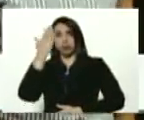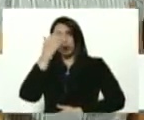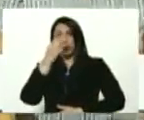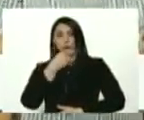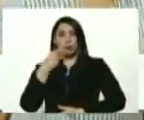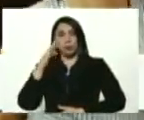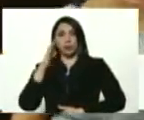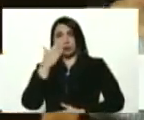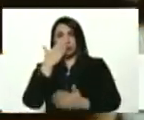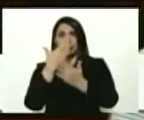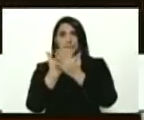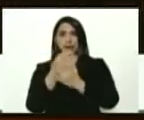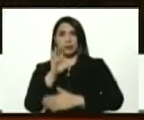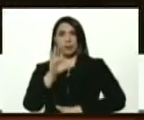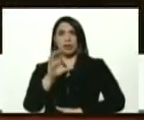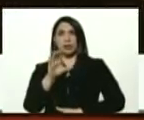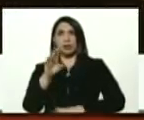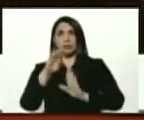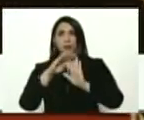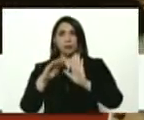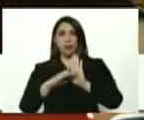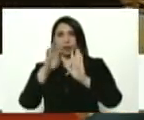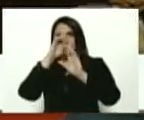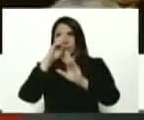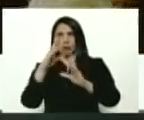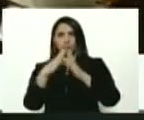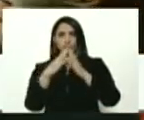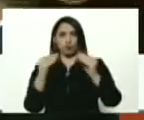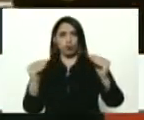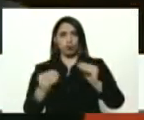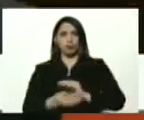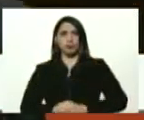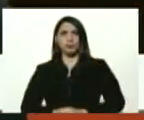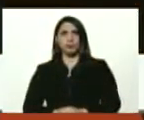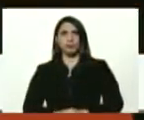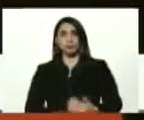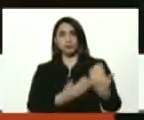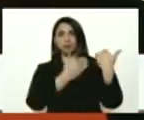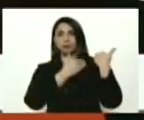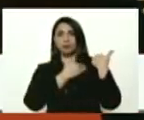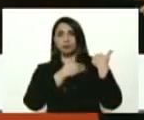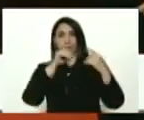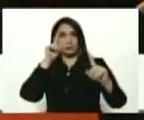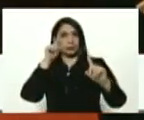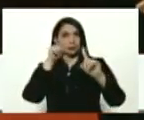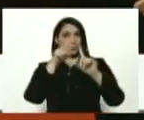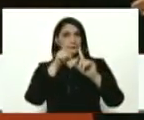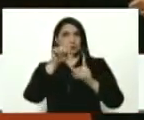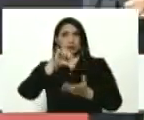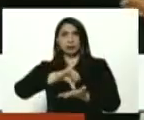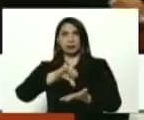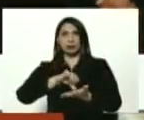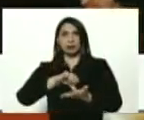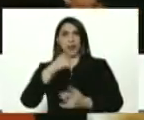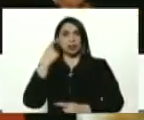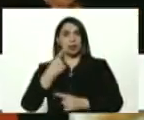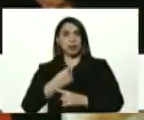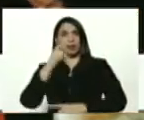país a darle cumplimiento a todo, a todas sus competencias enmarcadas en el ente comicial. Recordemos